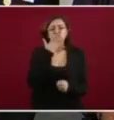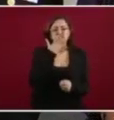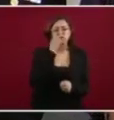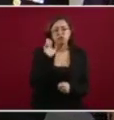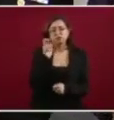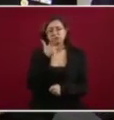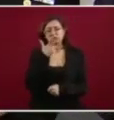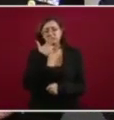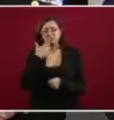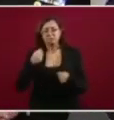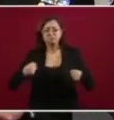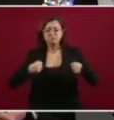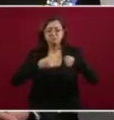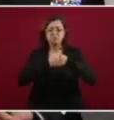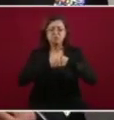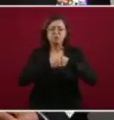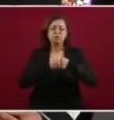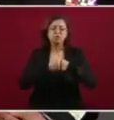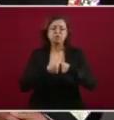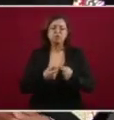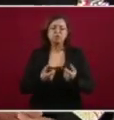Chihuahua, y